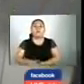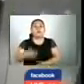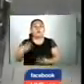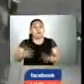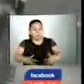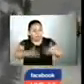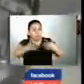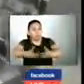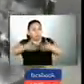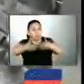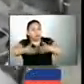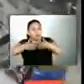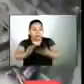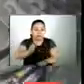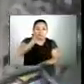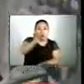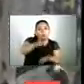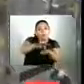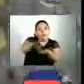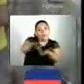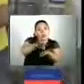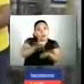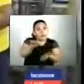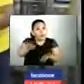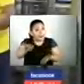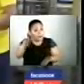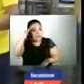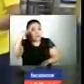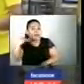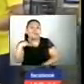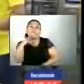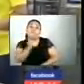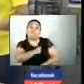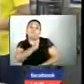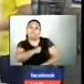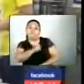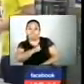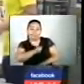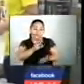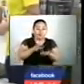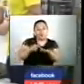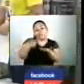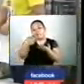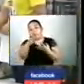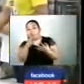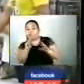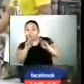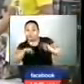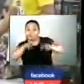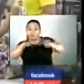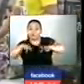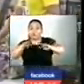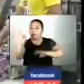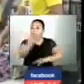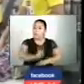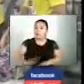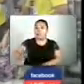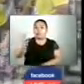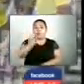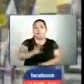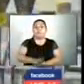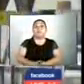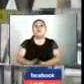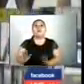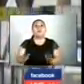proceso de producción de Don Frijol, son ellas las encargadas de verificar que cada grano de frijol cuente con los estándares de calidad